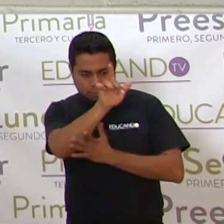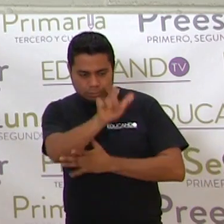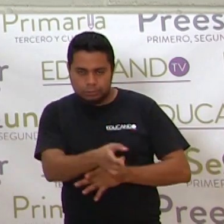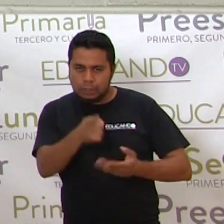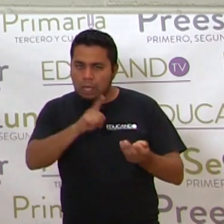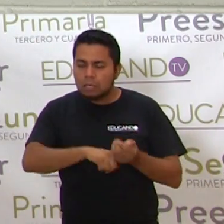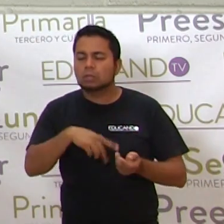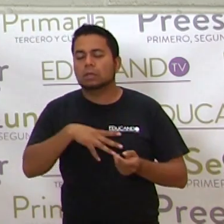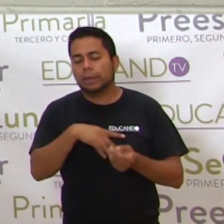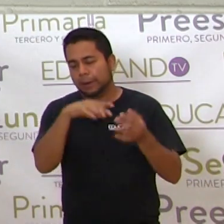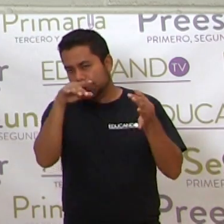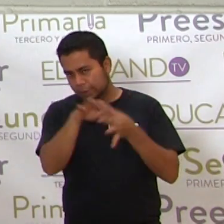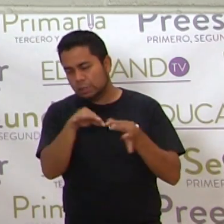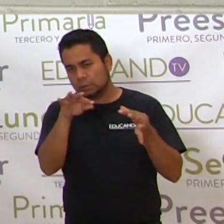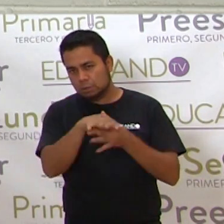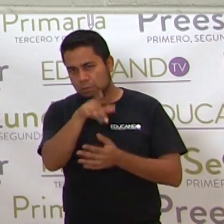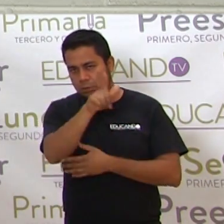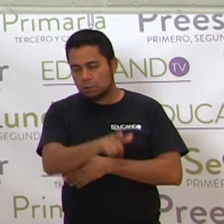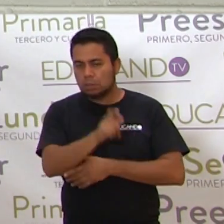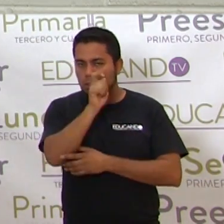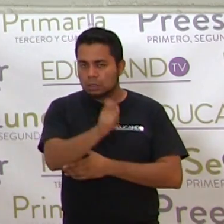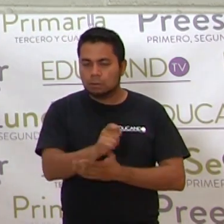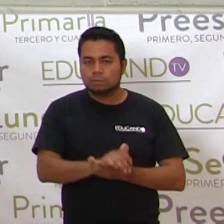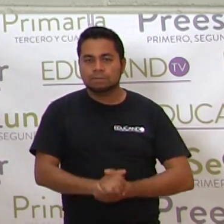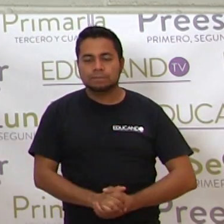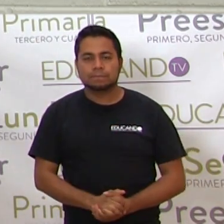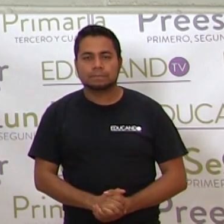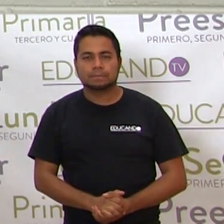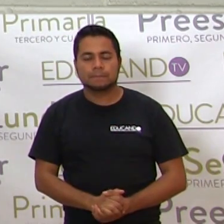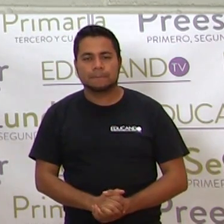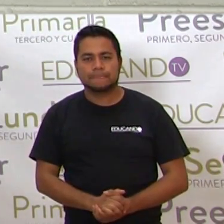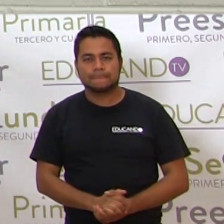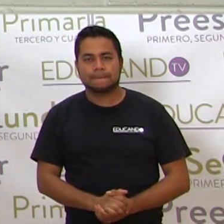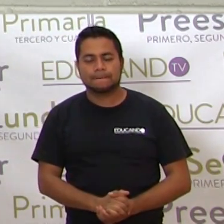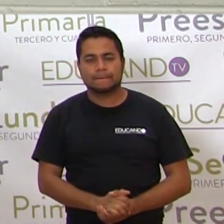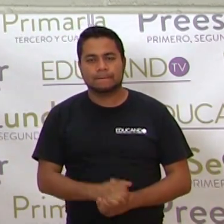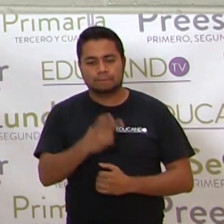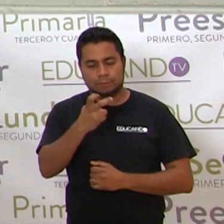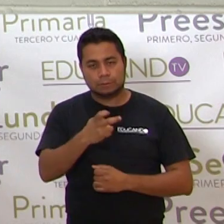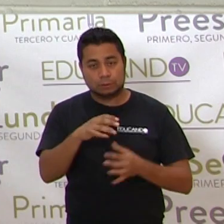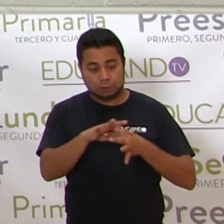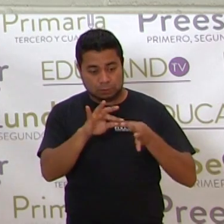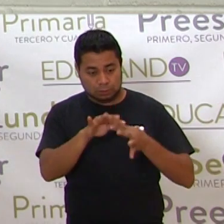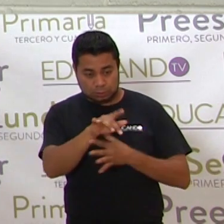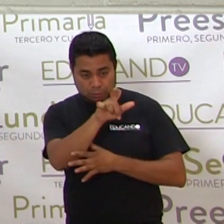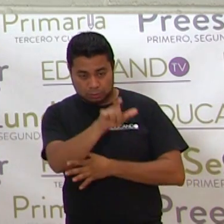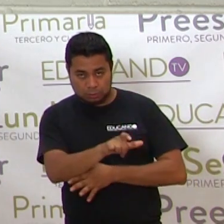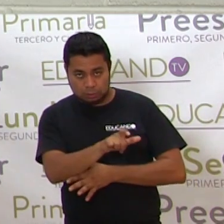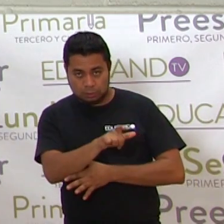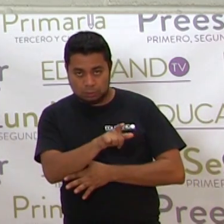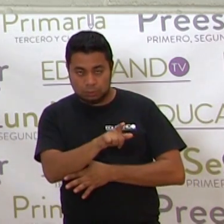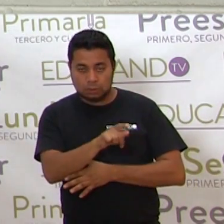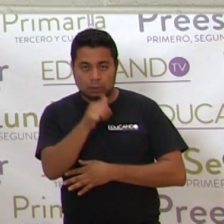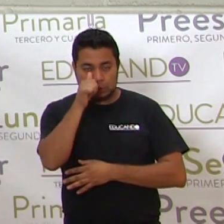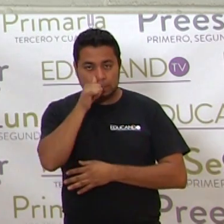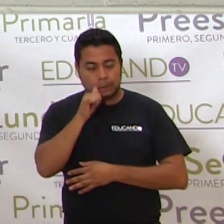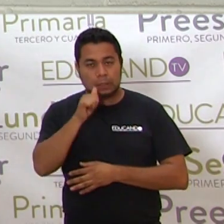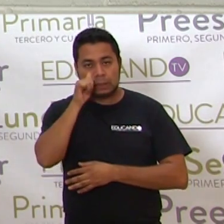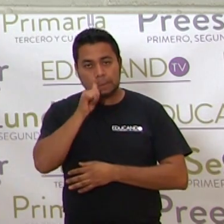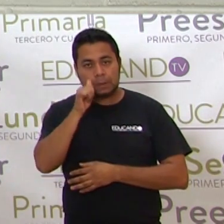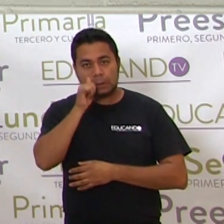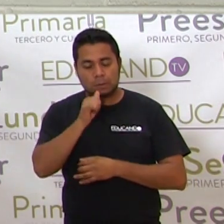una obra de teatro. Es por ello que estas descripciones deben de ir acompañadas, bien, mucha